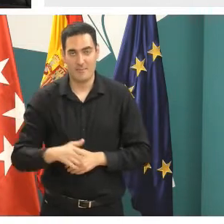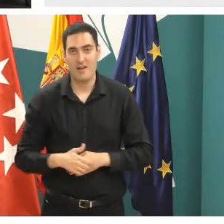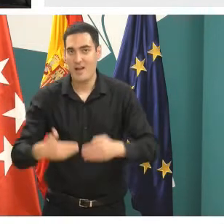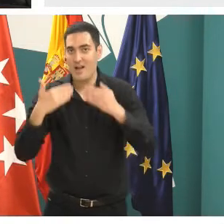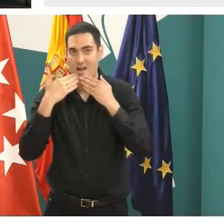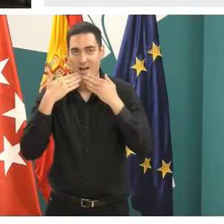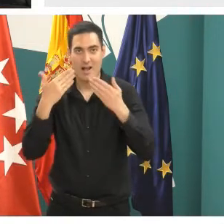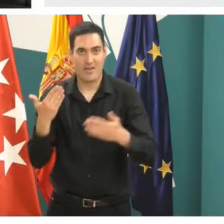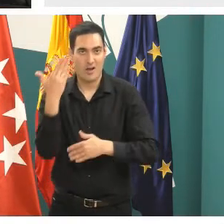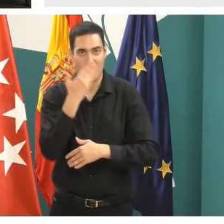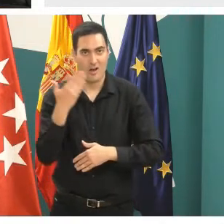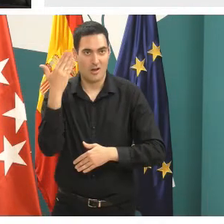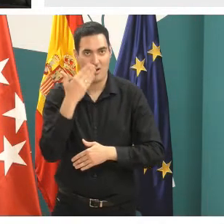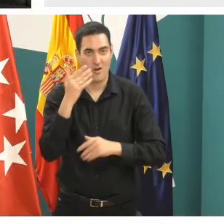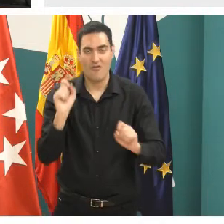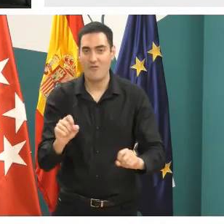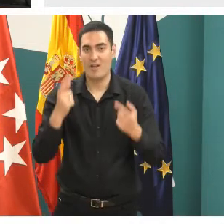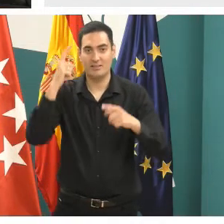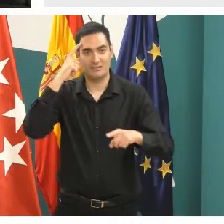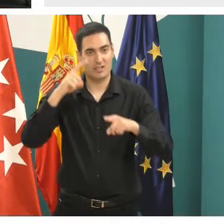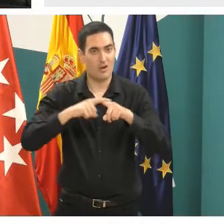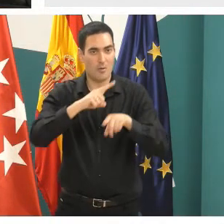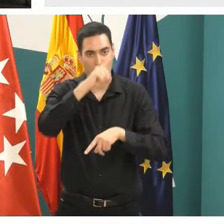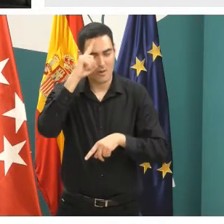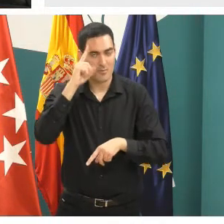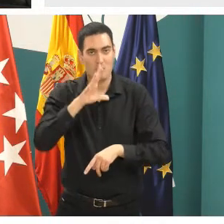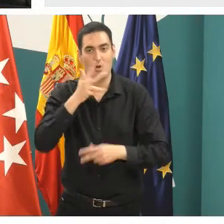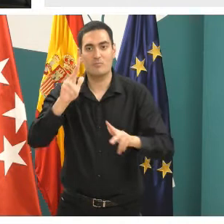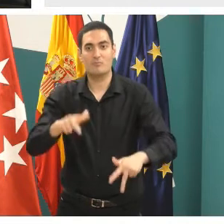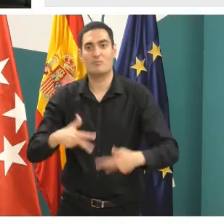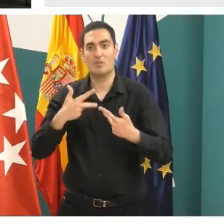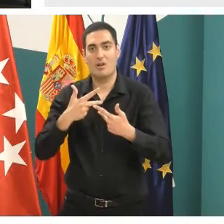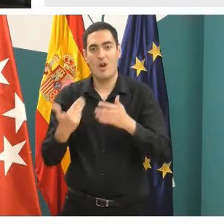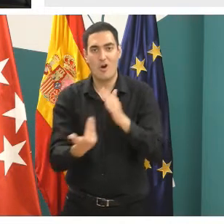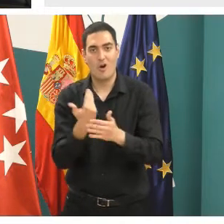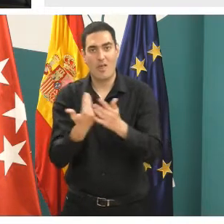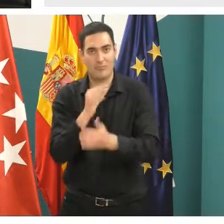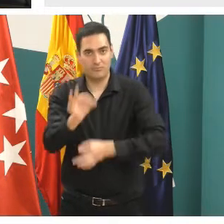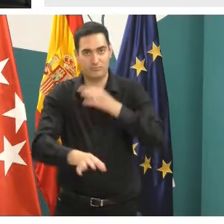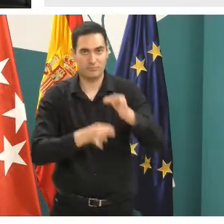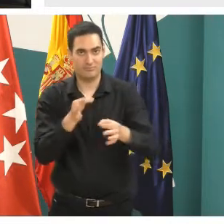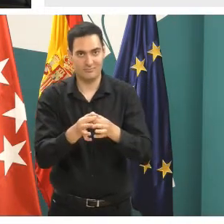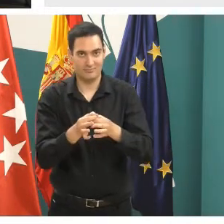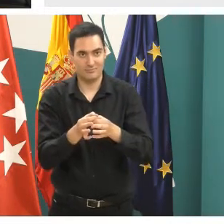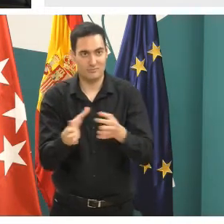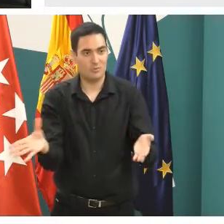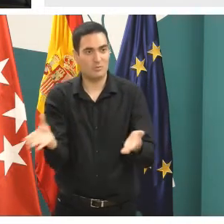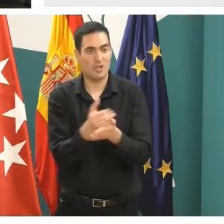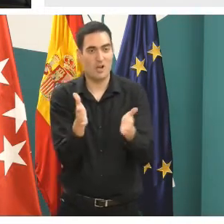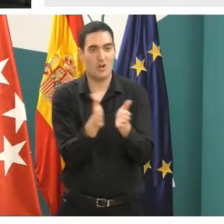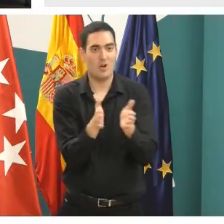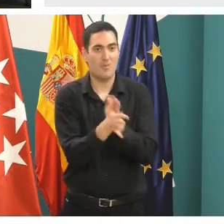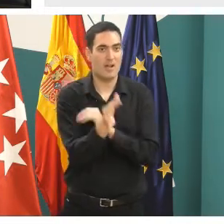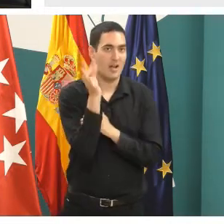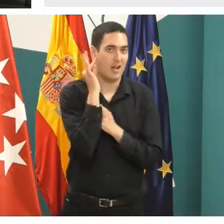Muchas gracias al Colegio Oficial de Psicólogos de Madrid por permitirnos organizar esta jornada, a nuestras compañeras y compañeros